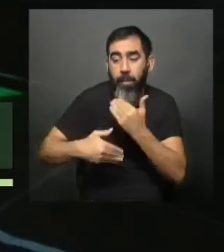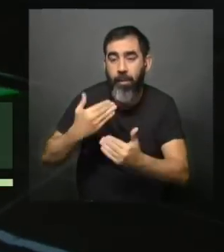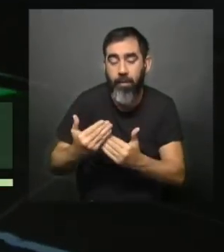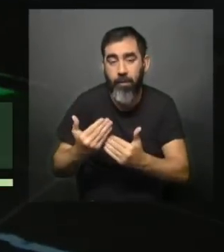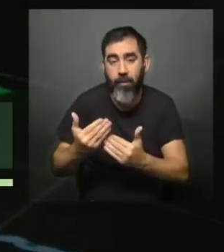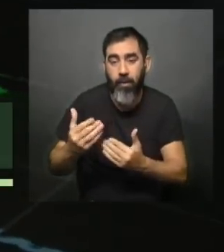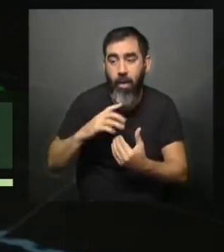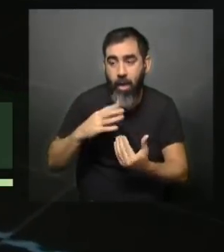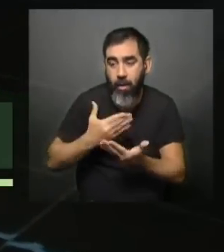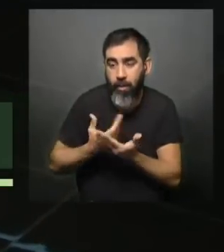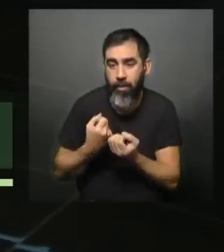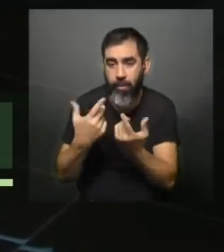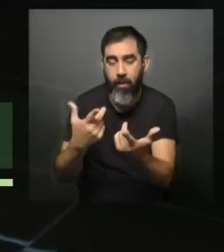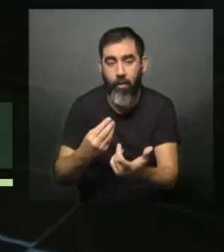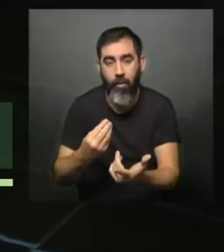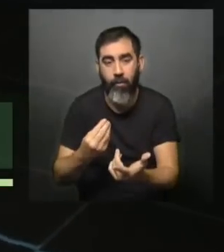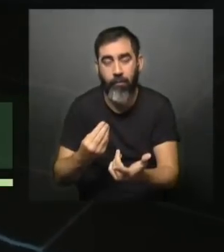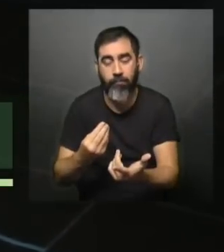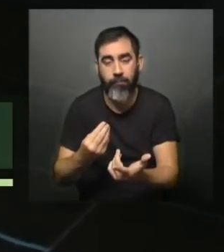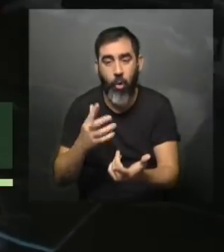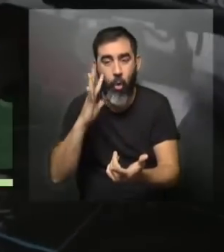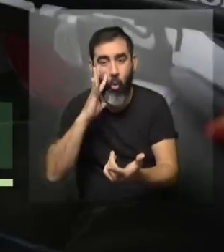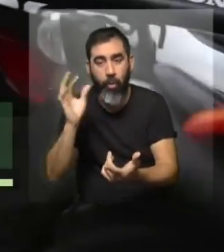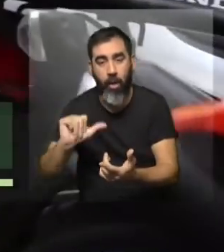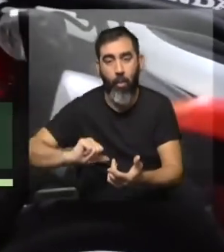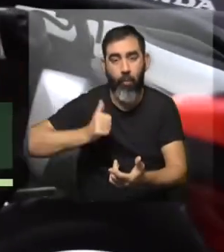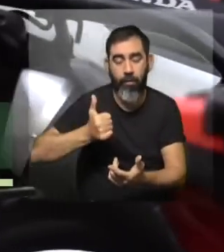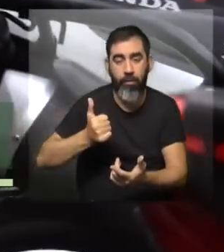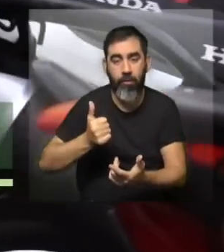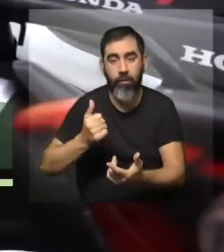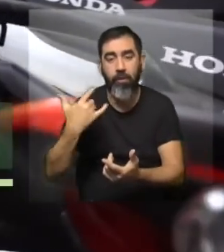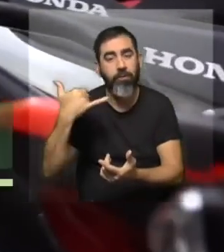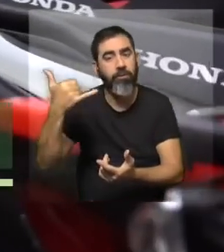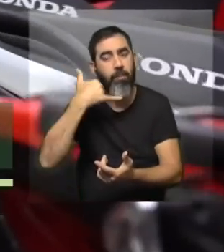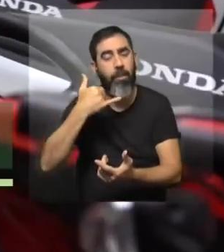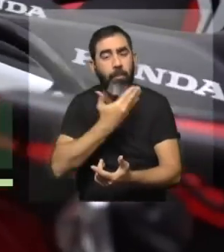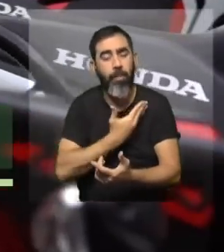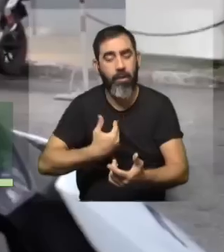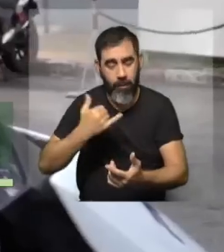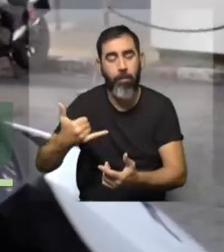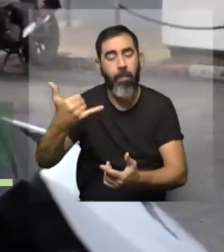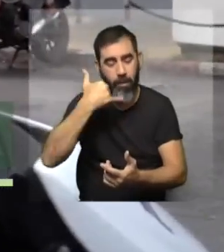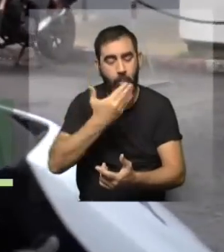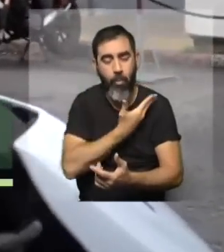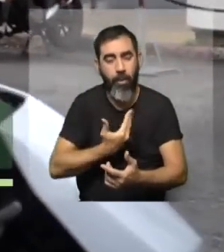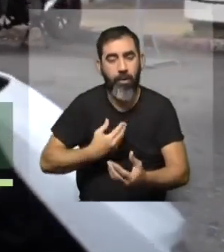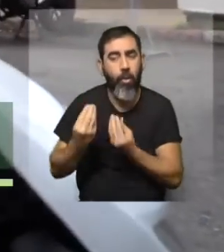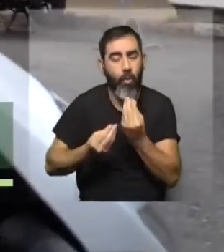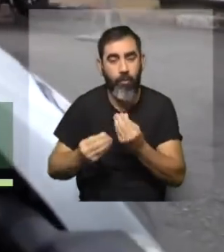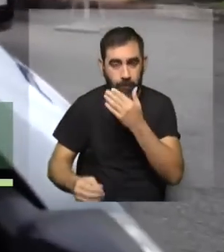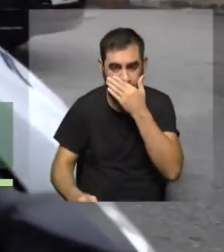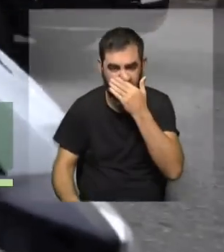una vez que nos dan el espacio hay que agarrar Así que contento y con muchas ganas te llamó el presidente me llamó al presidente sí Y cómo fue eso